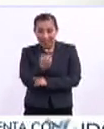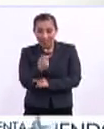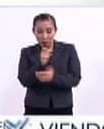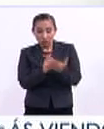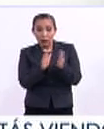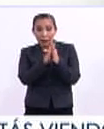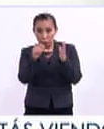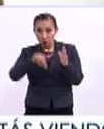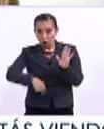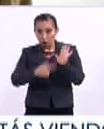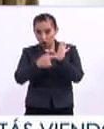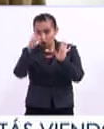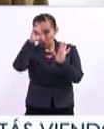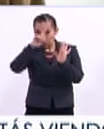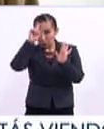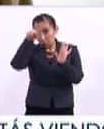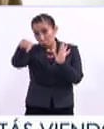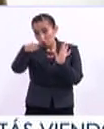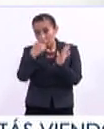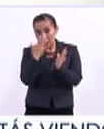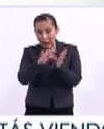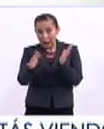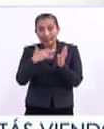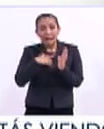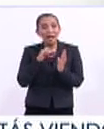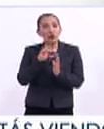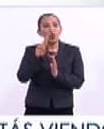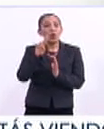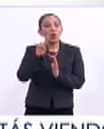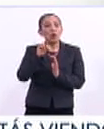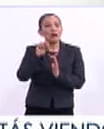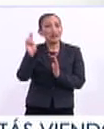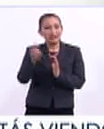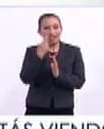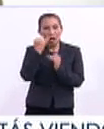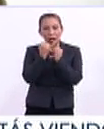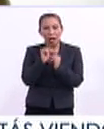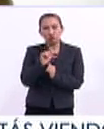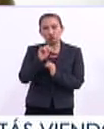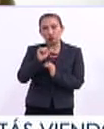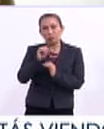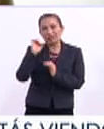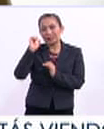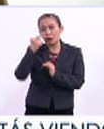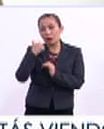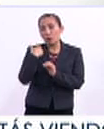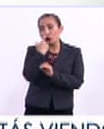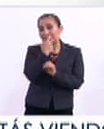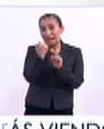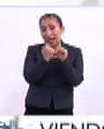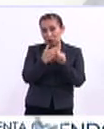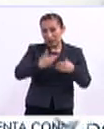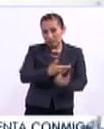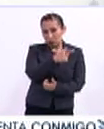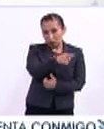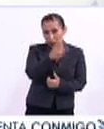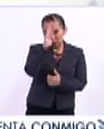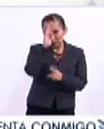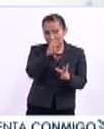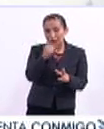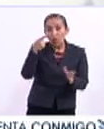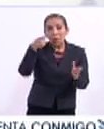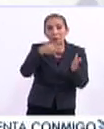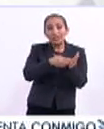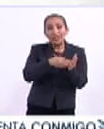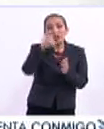el libro que hoy les recomiendo y que editó la Universidad Autónoma de Chihuahua con motivo del centenario de su nacimiento, Las